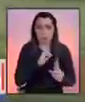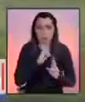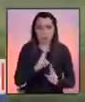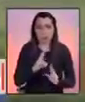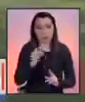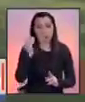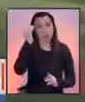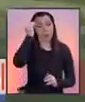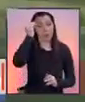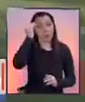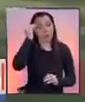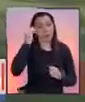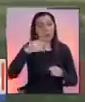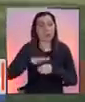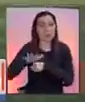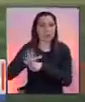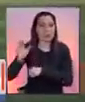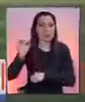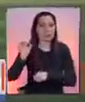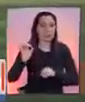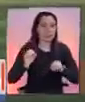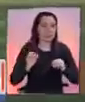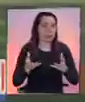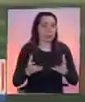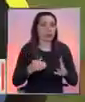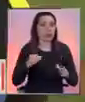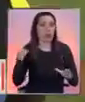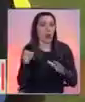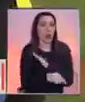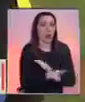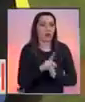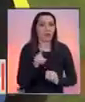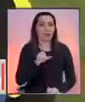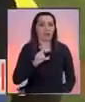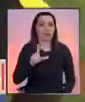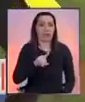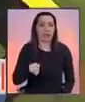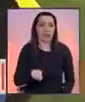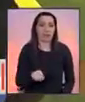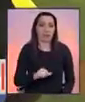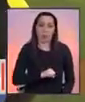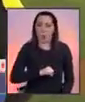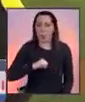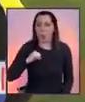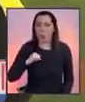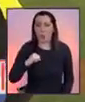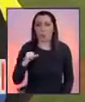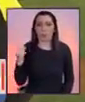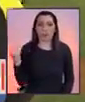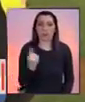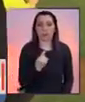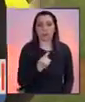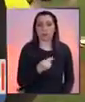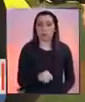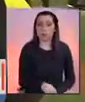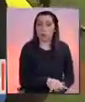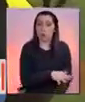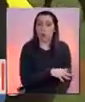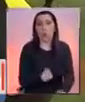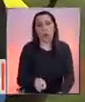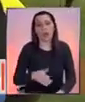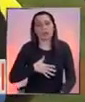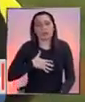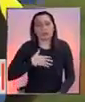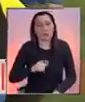anécdota, triunfo 15-0 con un gol de Vasconcelos. Un orgullo, más que emoción y otras cosas, es un orgullo